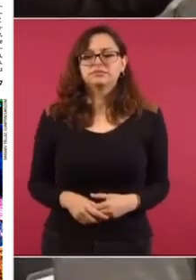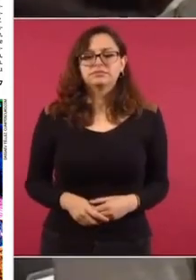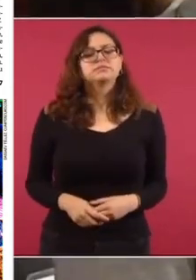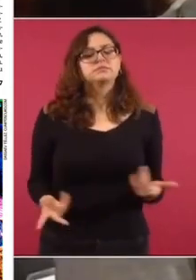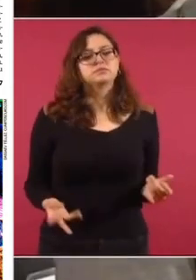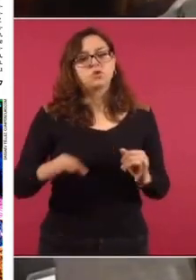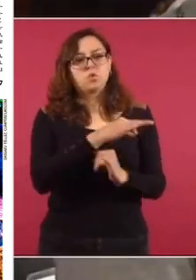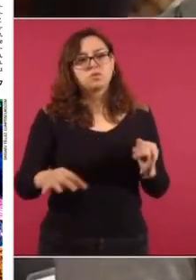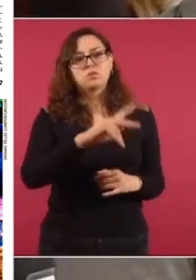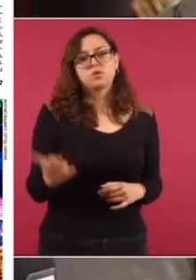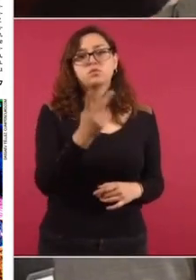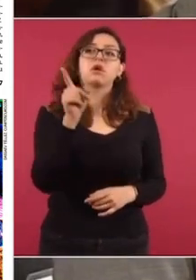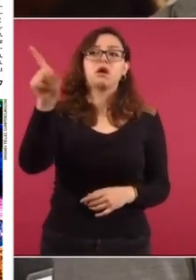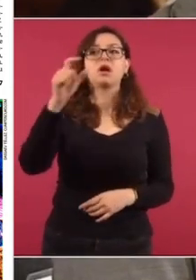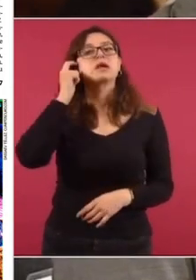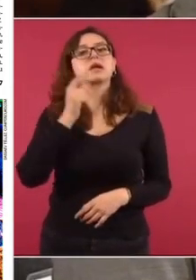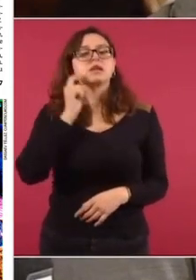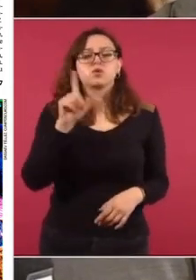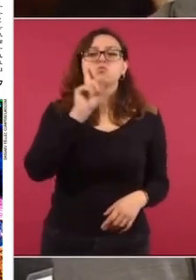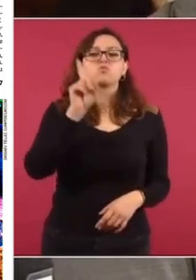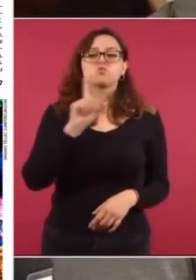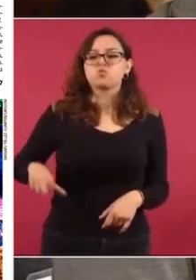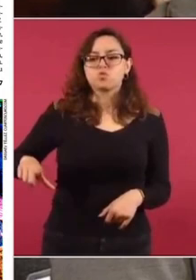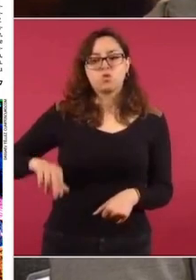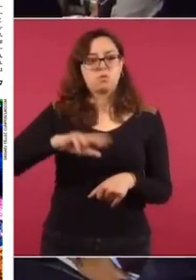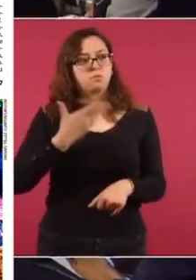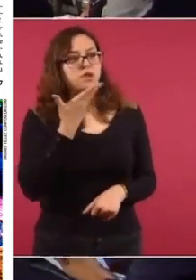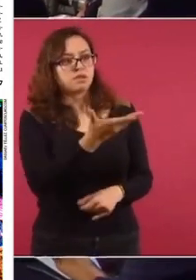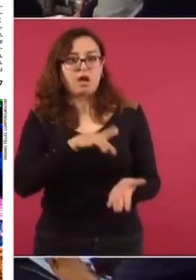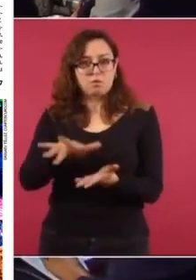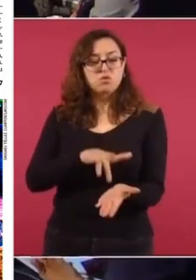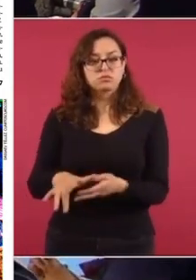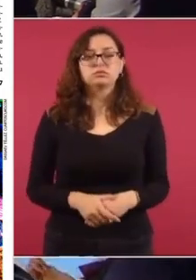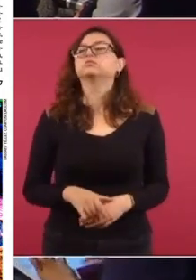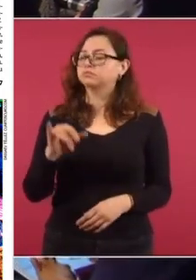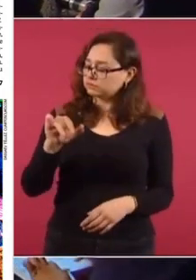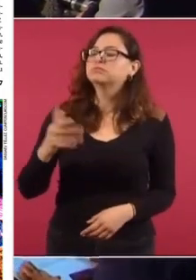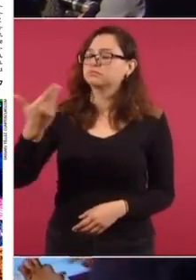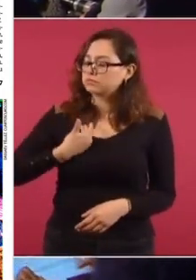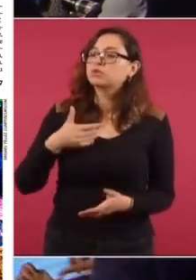La gobernadora le ha solicitado el apoyo para intervenir precisamente en esta zona ante este tipo de hechos de violencia. Sí, y está